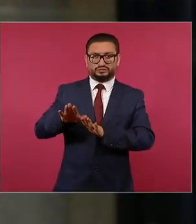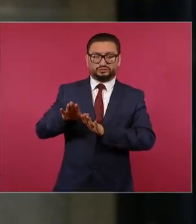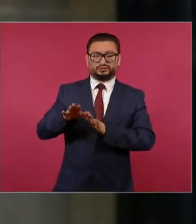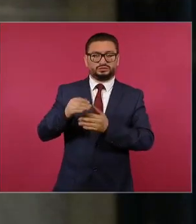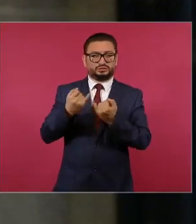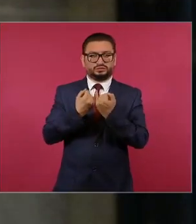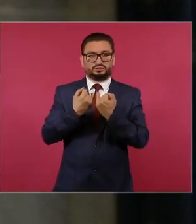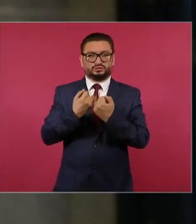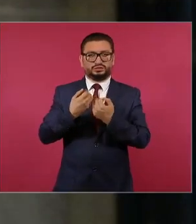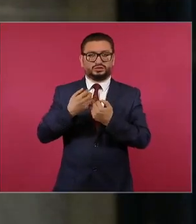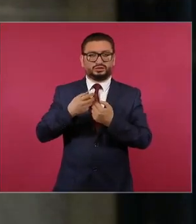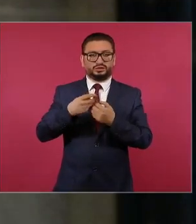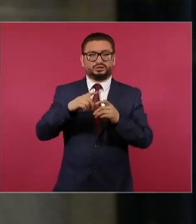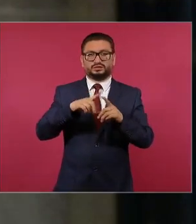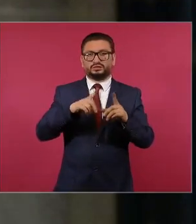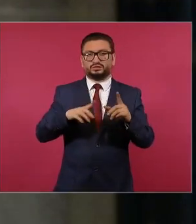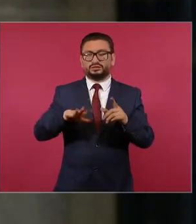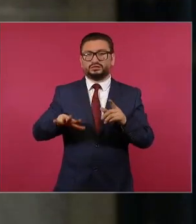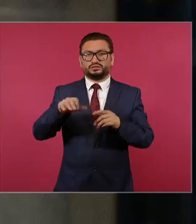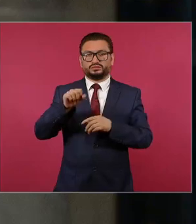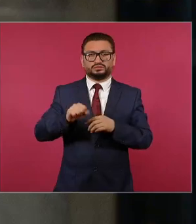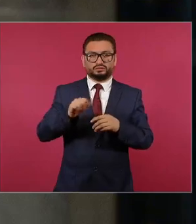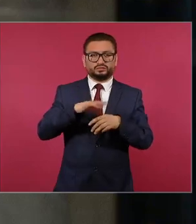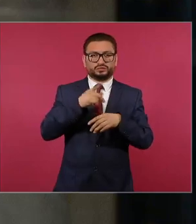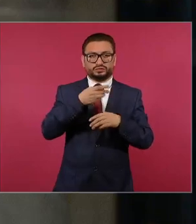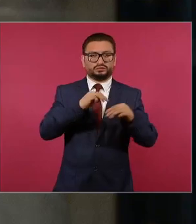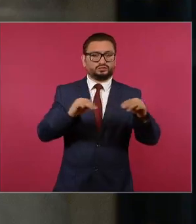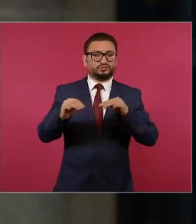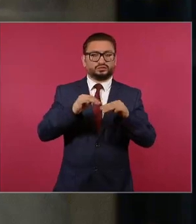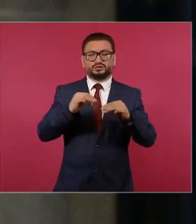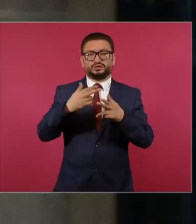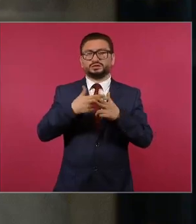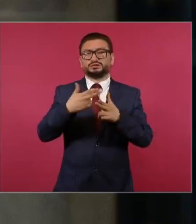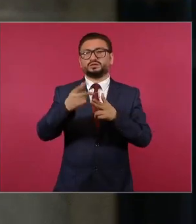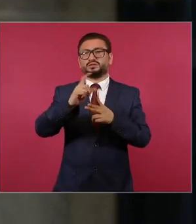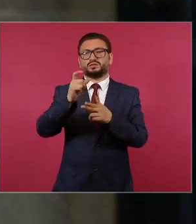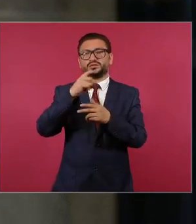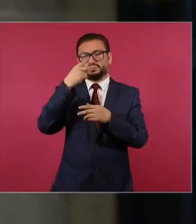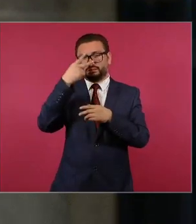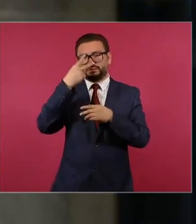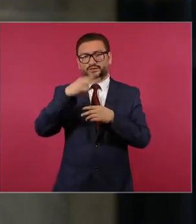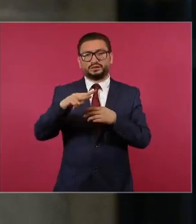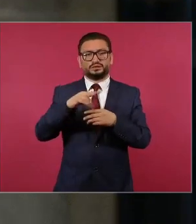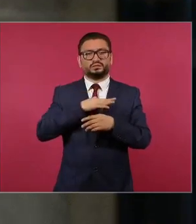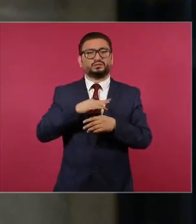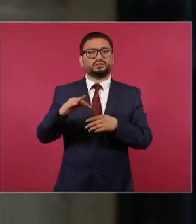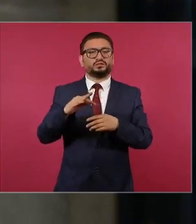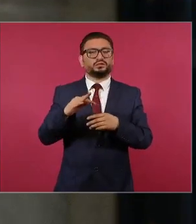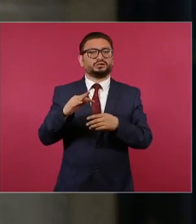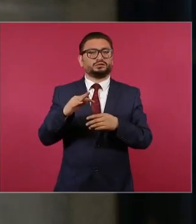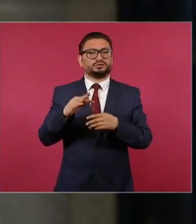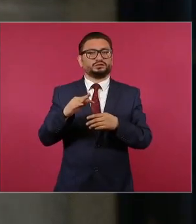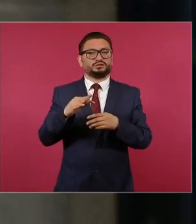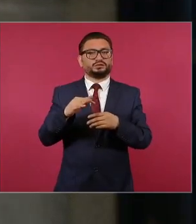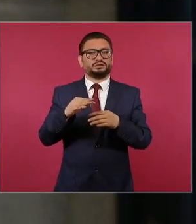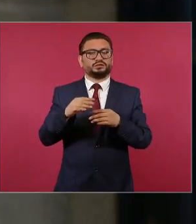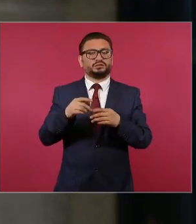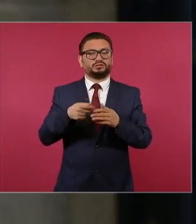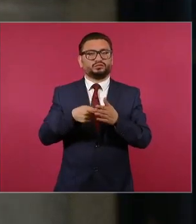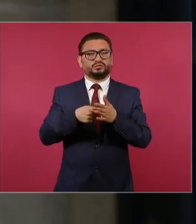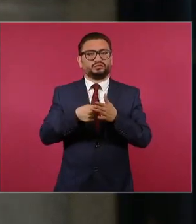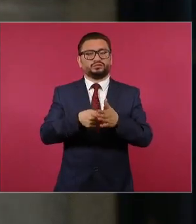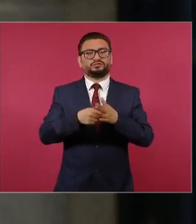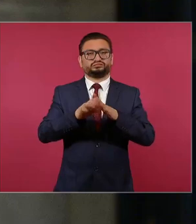migrantes al final en el sur con estos movimientos. ¿Hasta cuándo va a poder México mantener esa presión